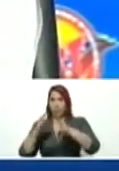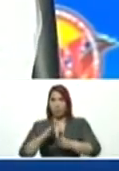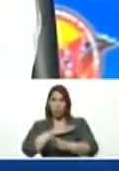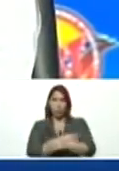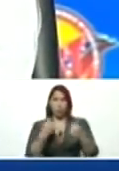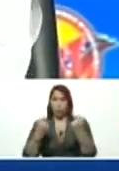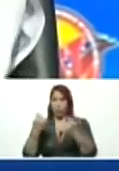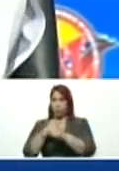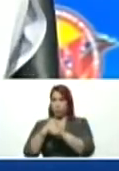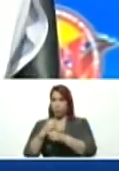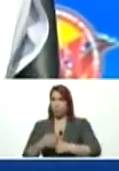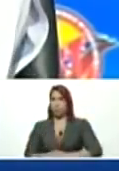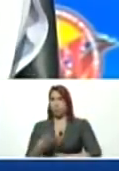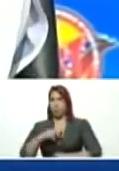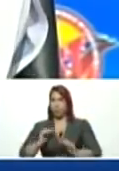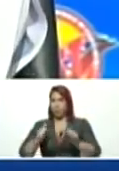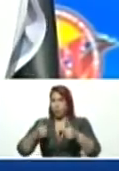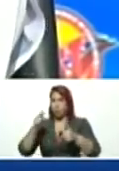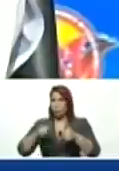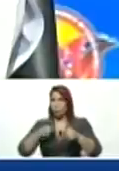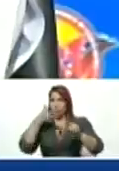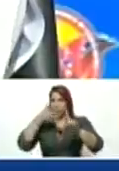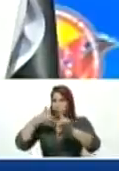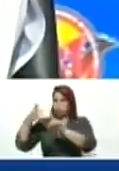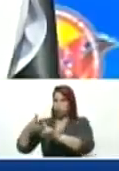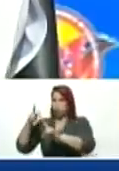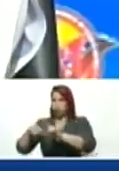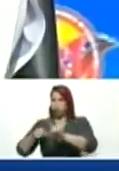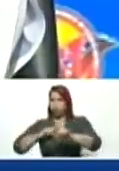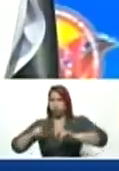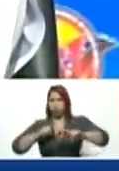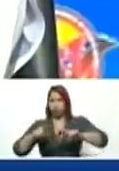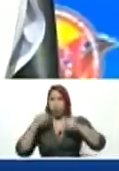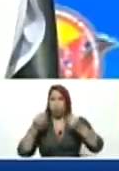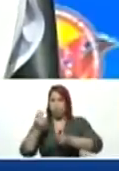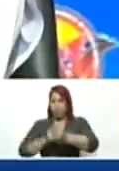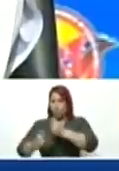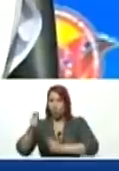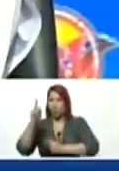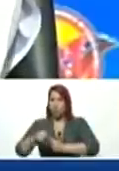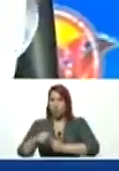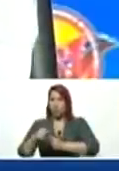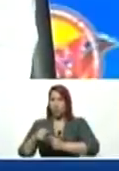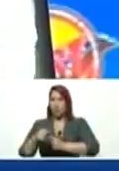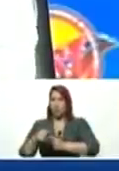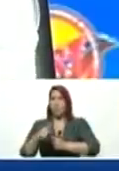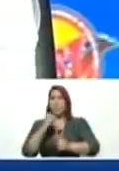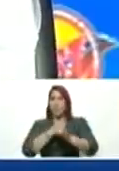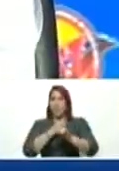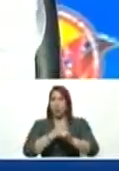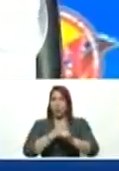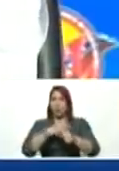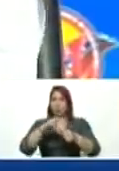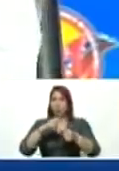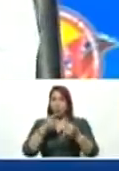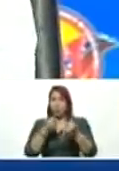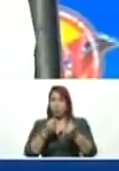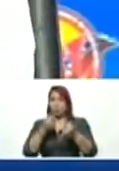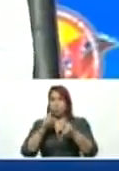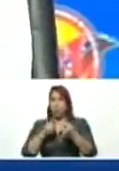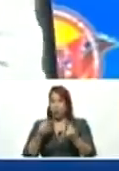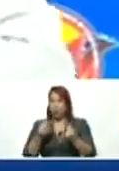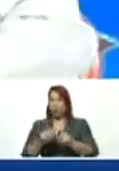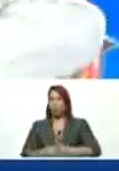el trabajo hemos arrancado con un diplomado para manejarla transabilidad de la manera digital de los trabajadores y las trabajadoras